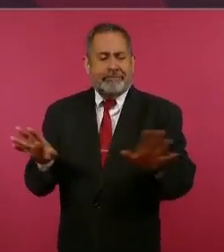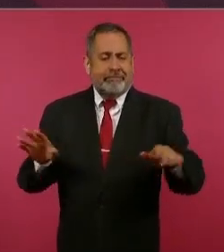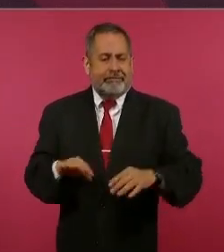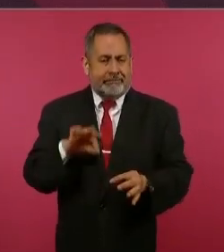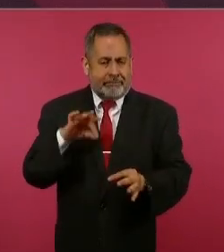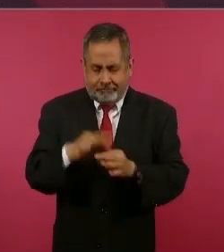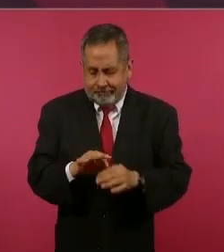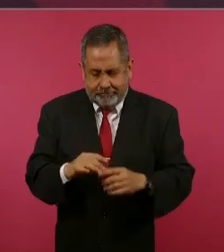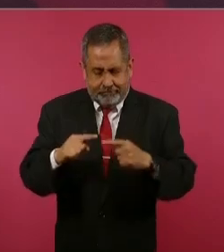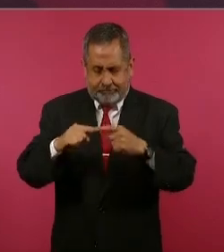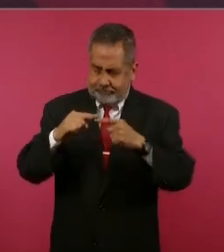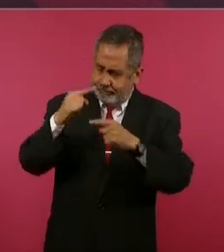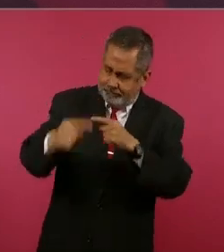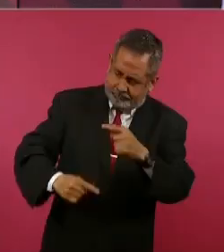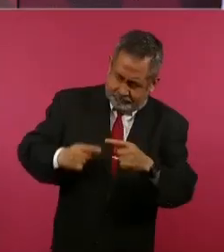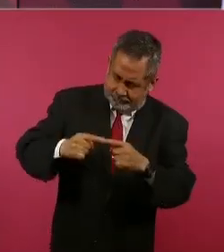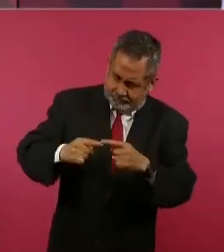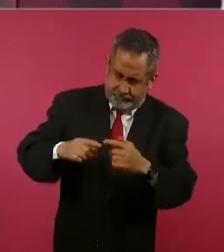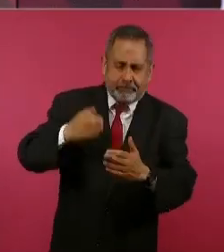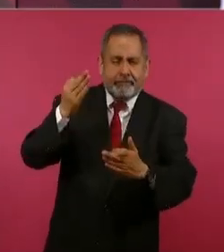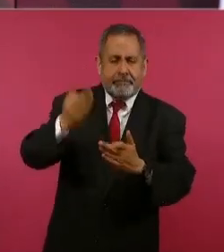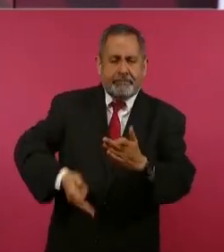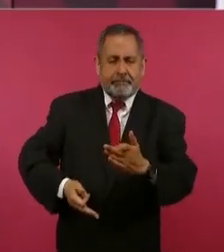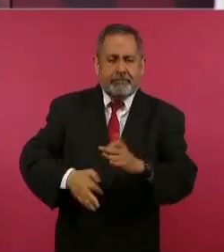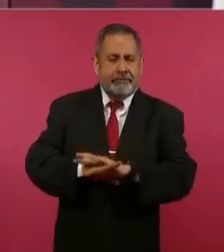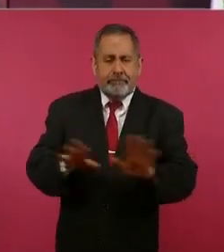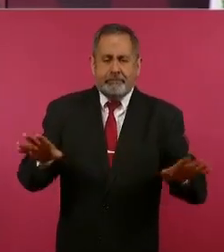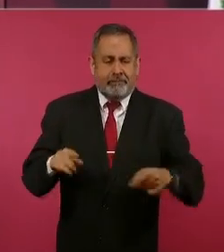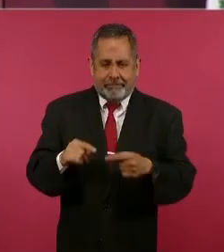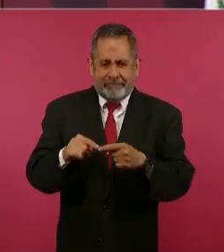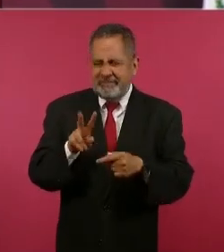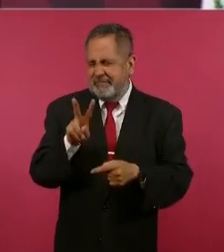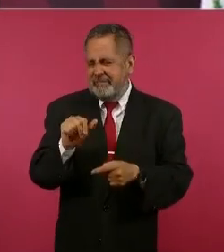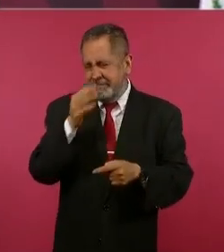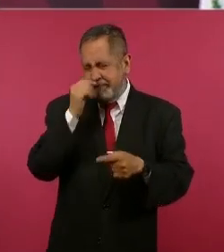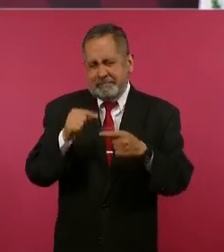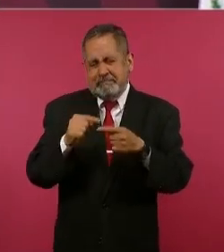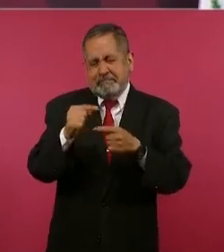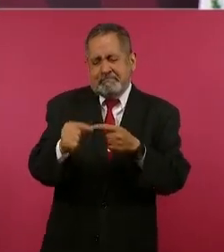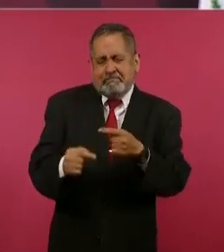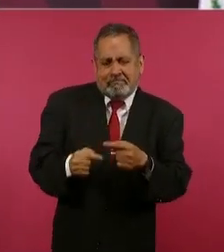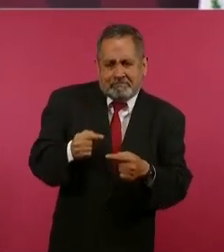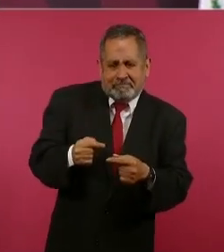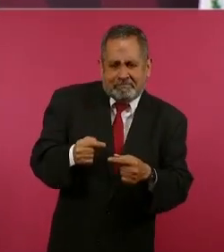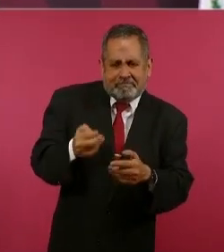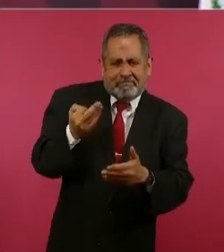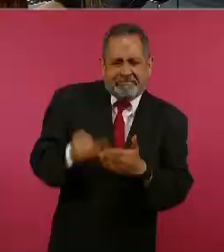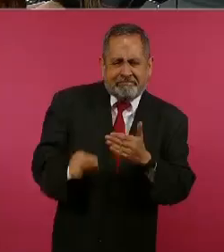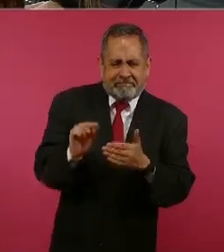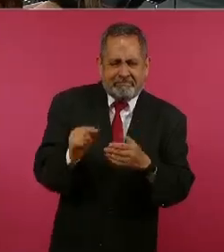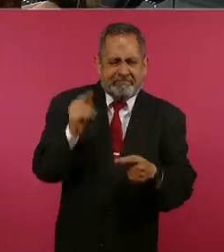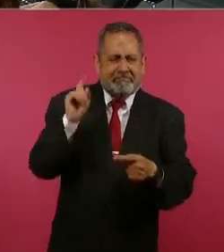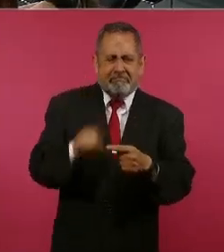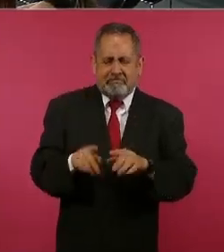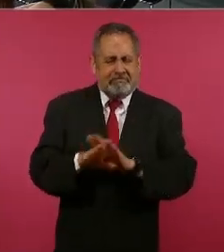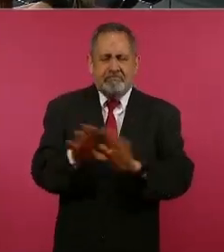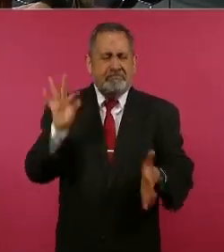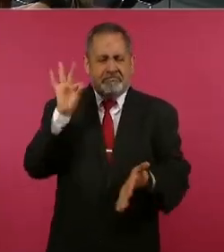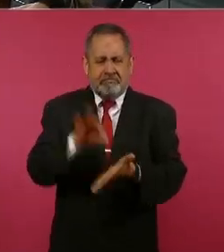Ya terminé, ya estoy terminando. Ya la historia